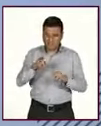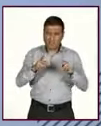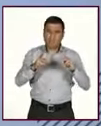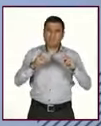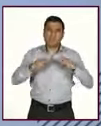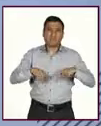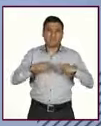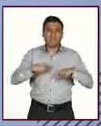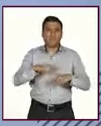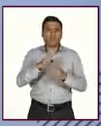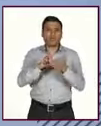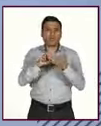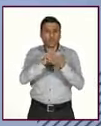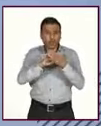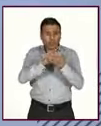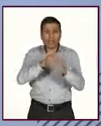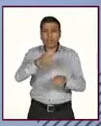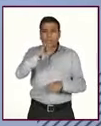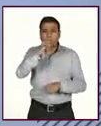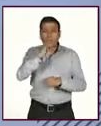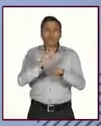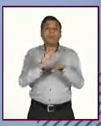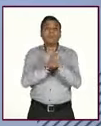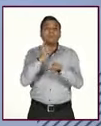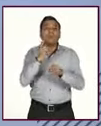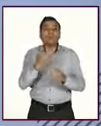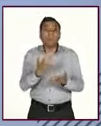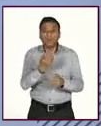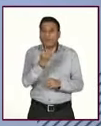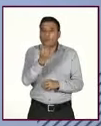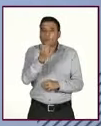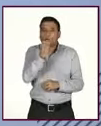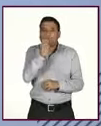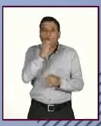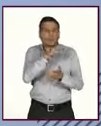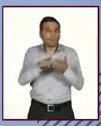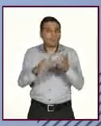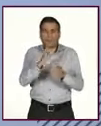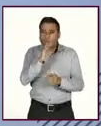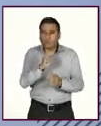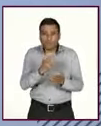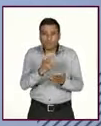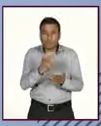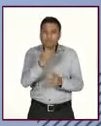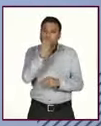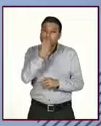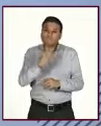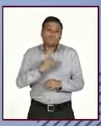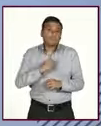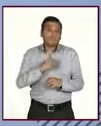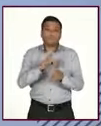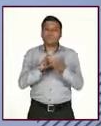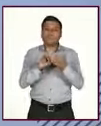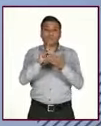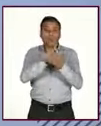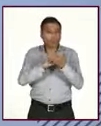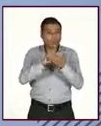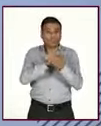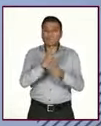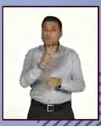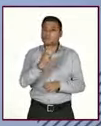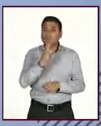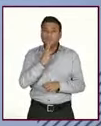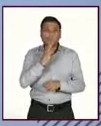acceso a comida, porque, o sea, su menor preocupación es el consumo de sustancias, porque viven en un